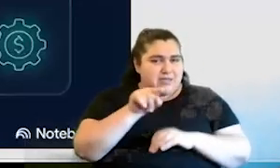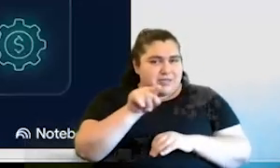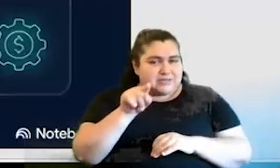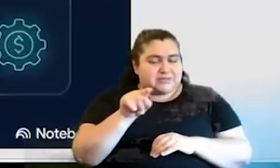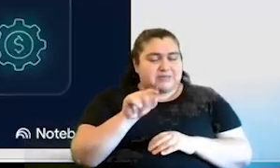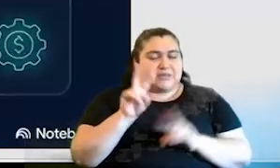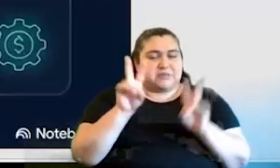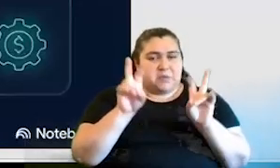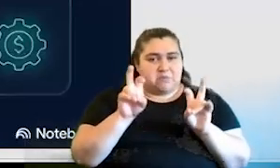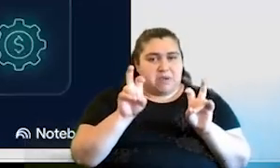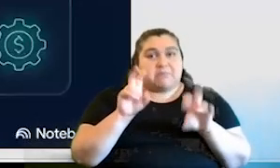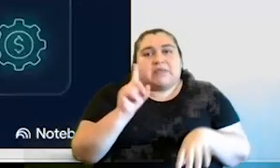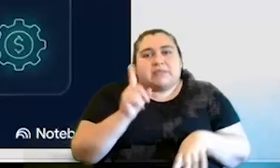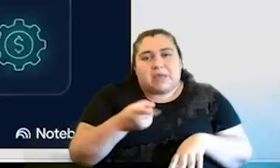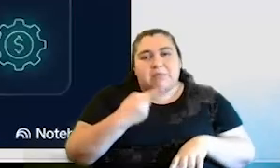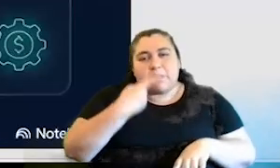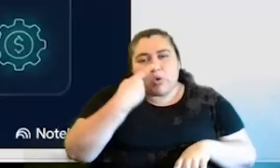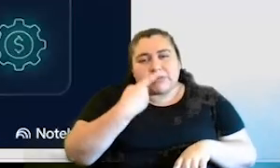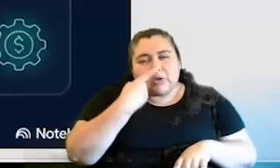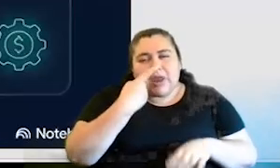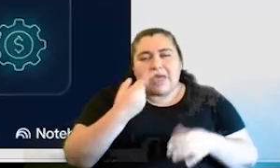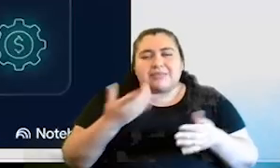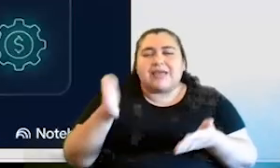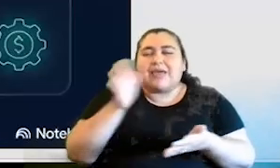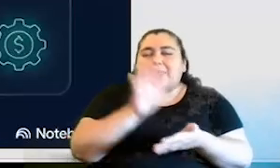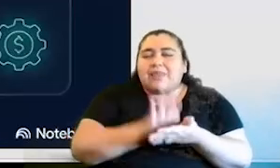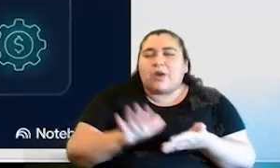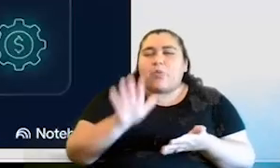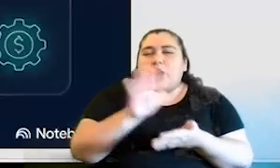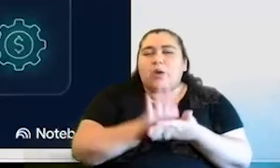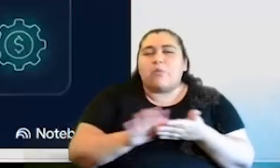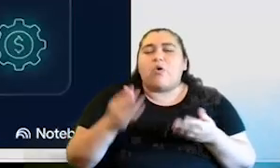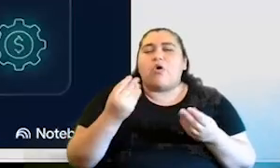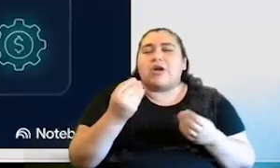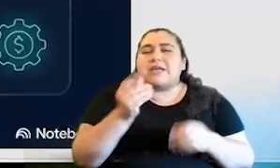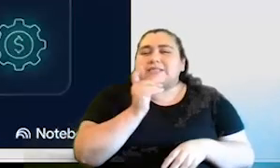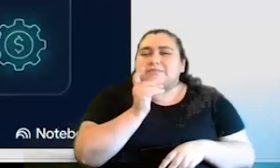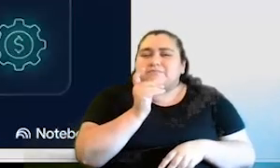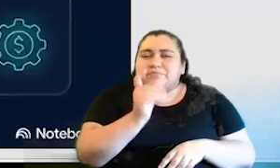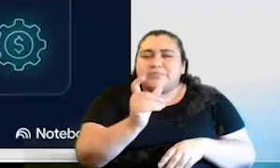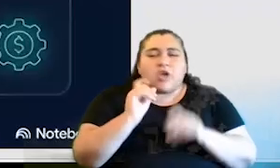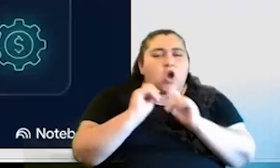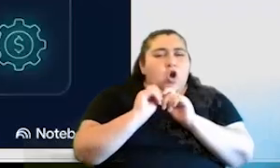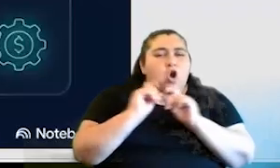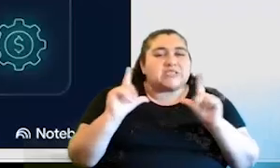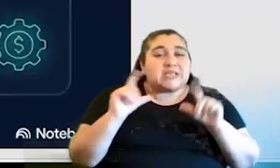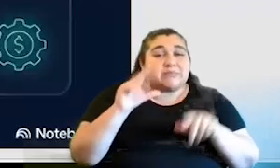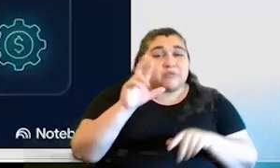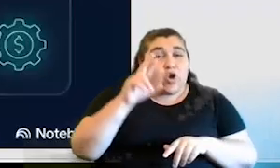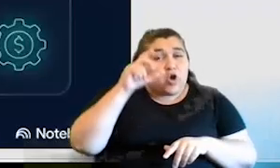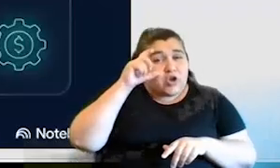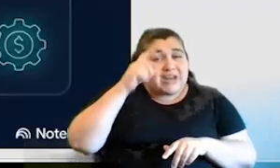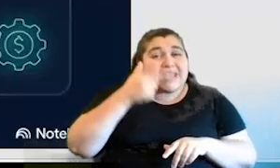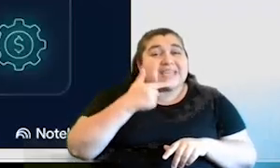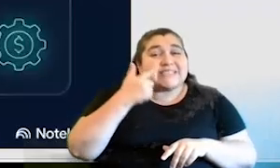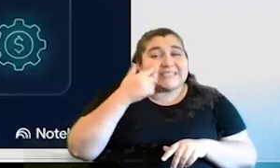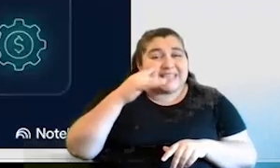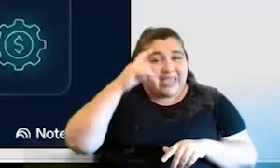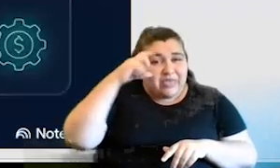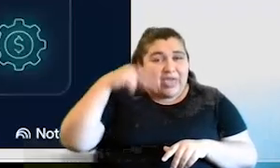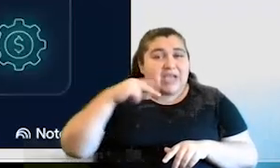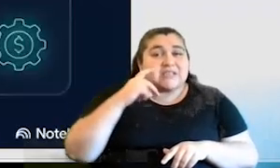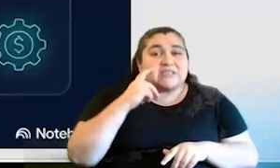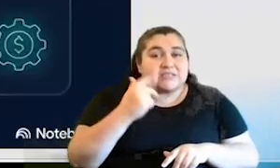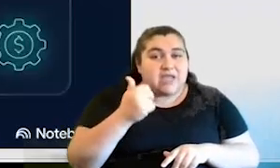parece interesante que repasemos un poco todo el concepto de residencia, porque ya lo vimos en la charla de inocencia fiscal. Es